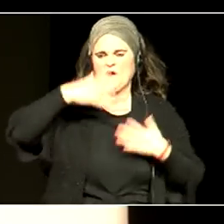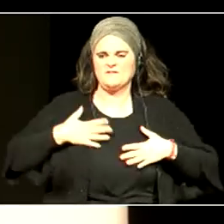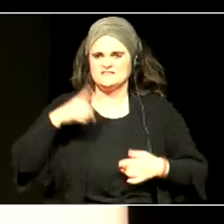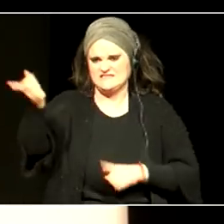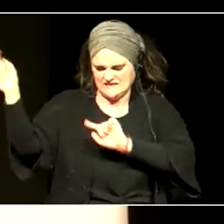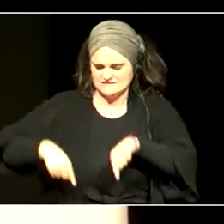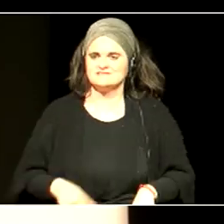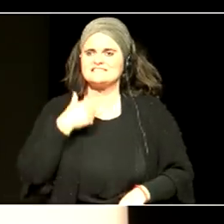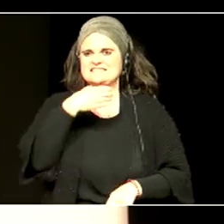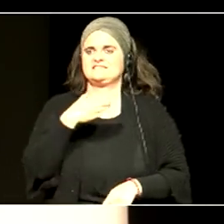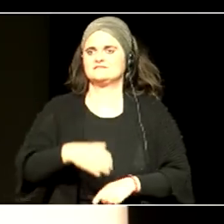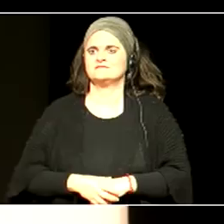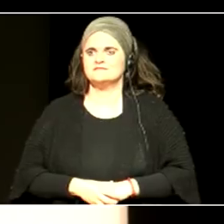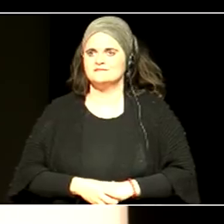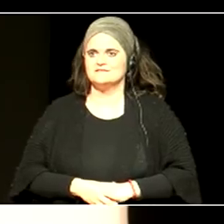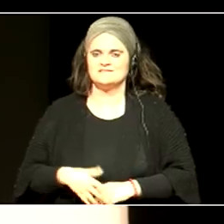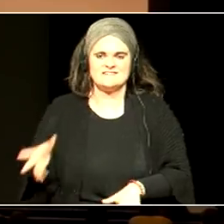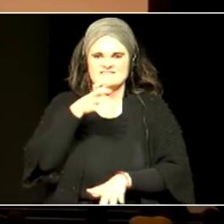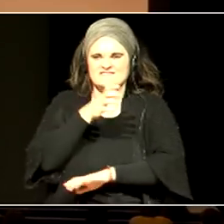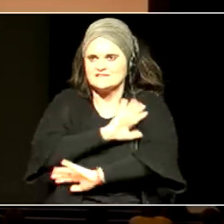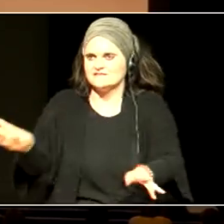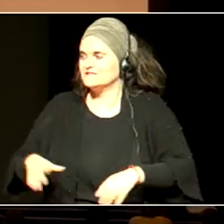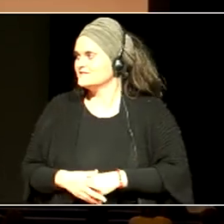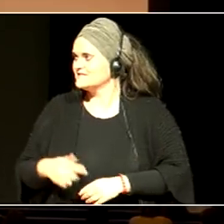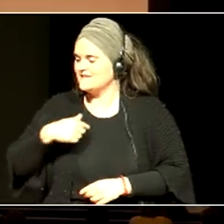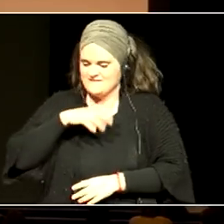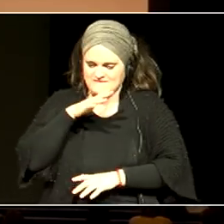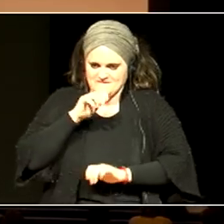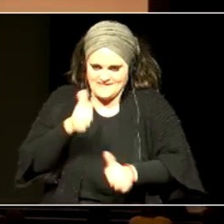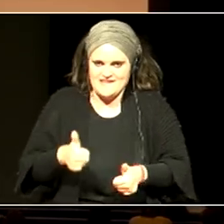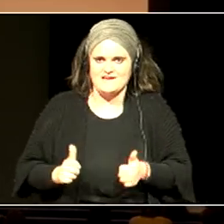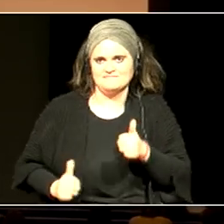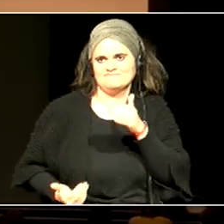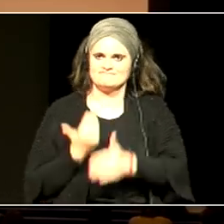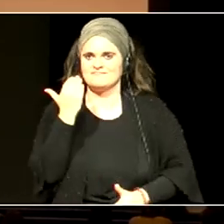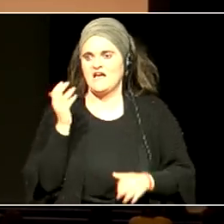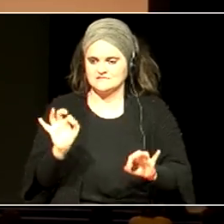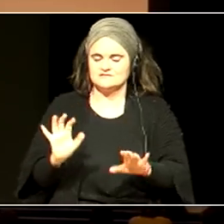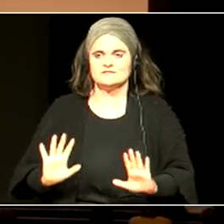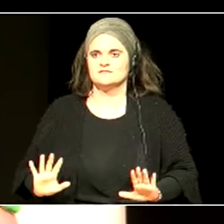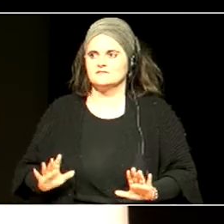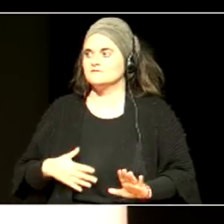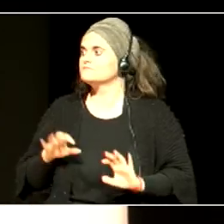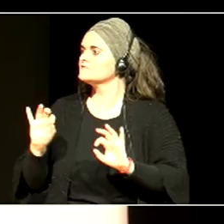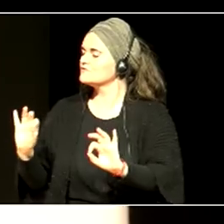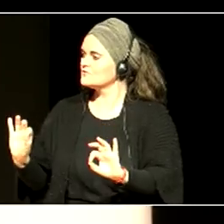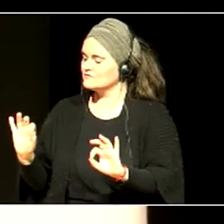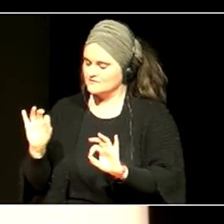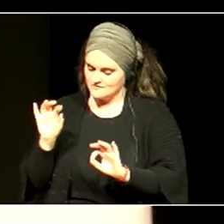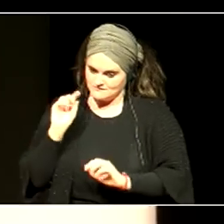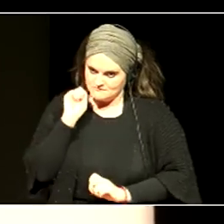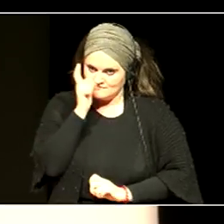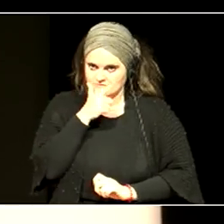te sea fatal ya empezamos el día fatal es Hola pero todo esto Menos mal que